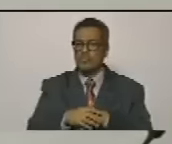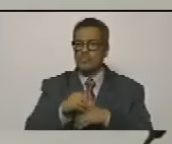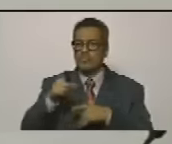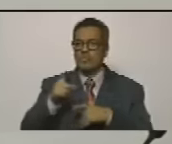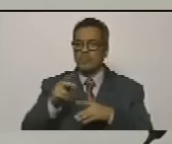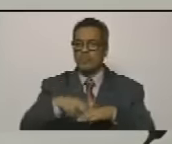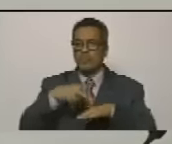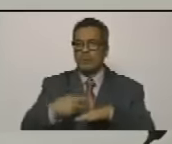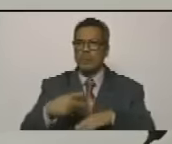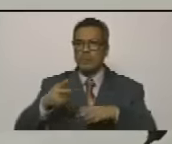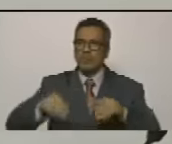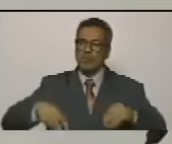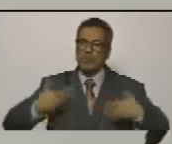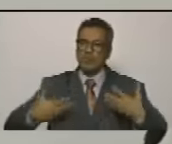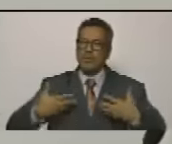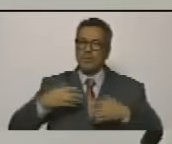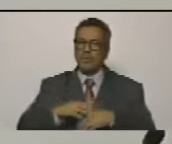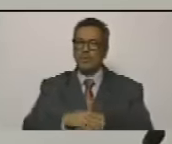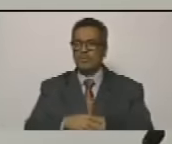vamos a dejar tumbar para que se contenten